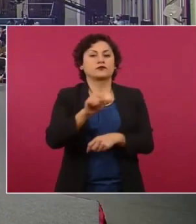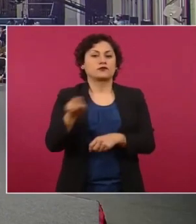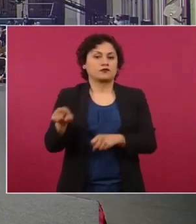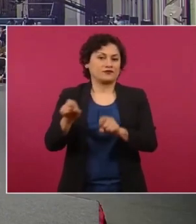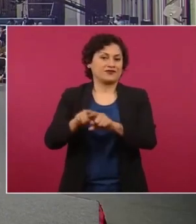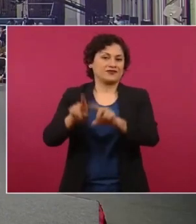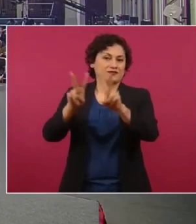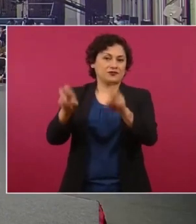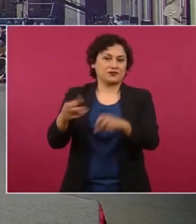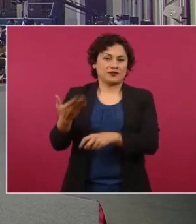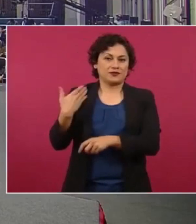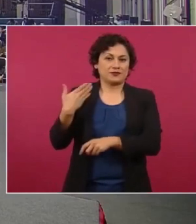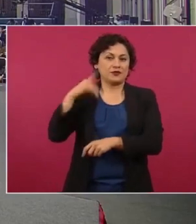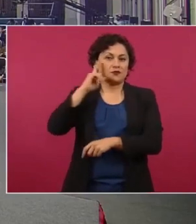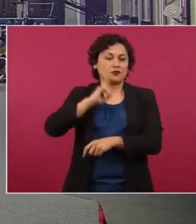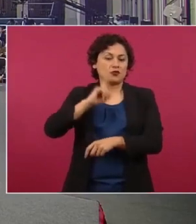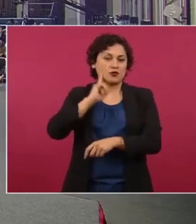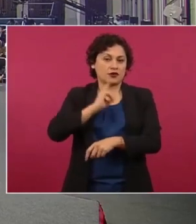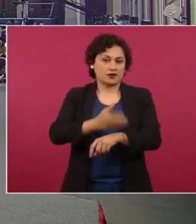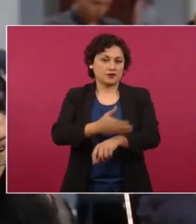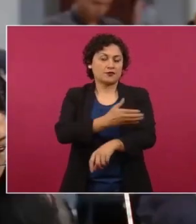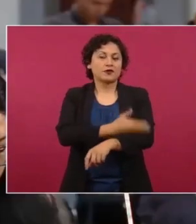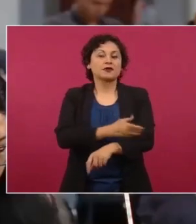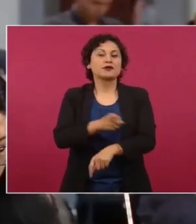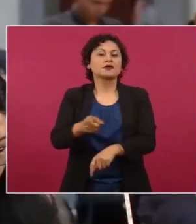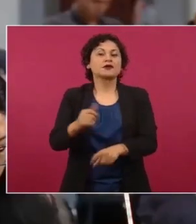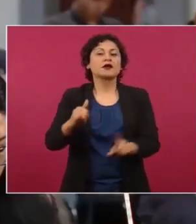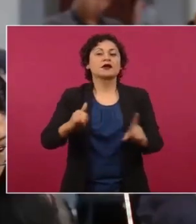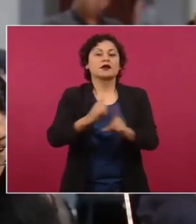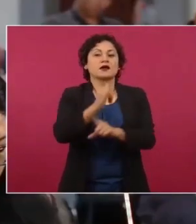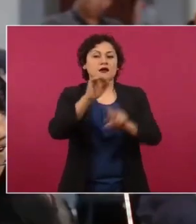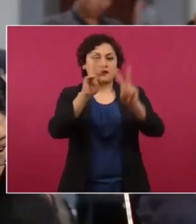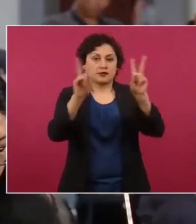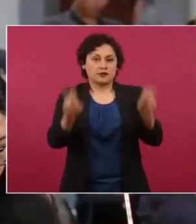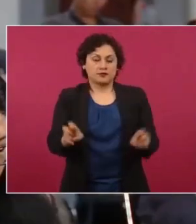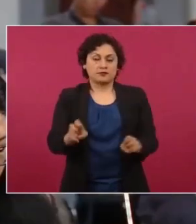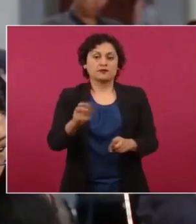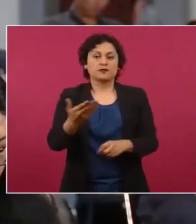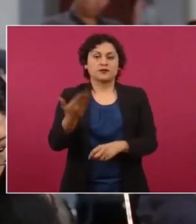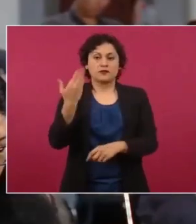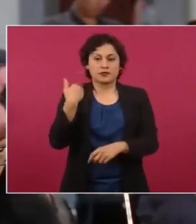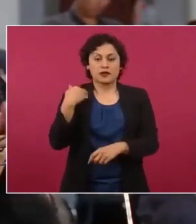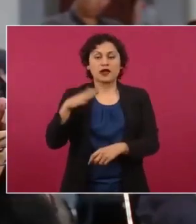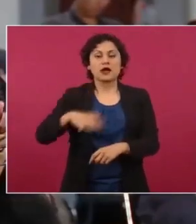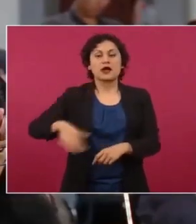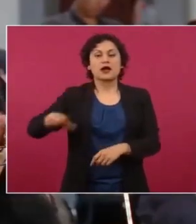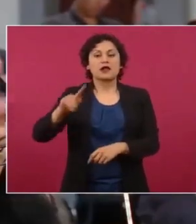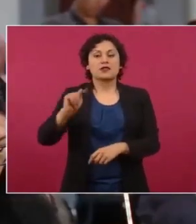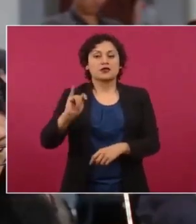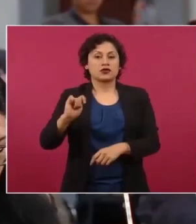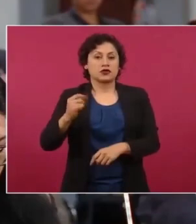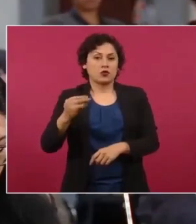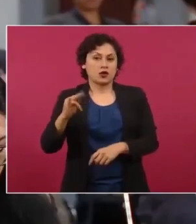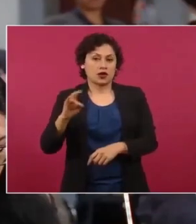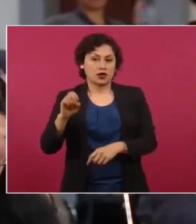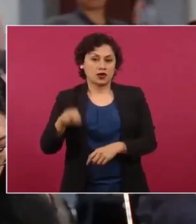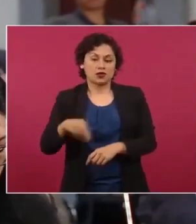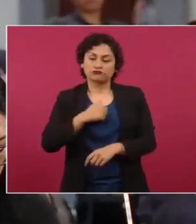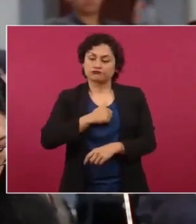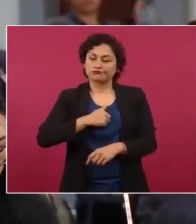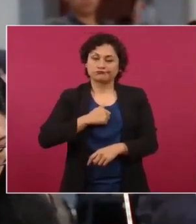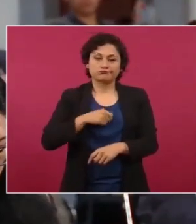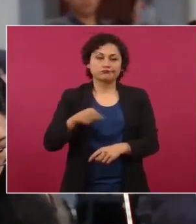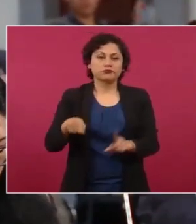Sobre el caso del bullying, hace aproximadamente 15 días tuvimos un caso lamentable en Teotihuacán, donde una niña